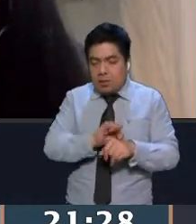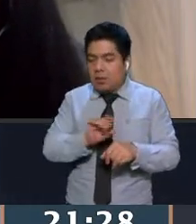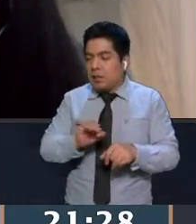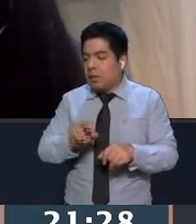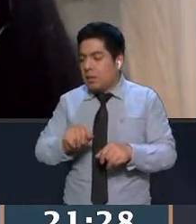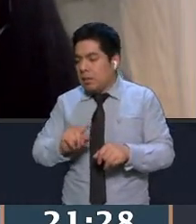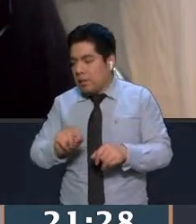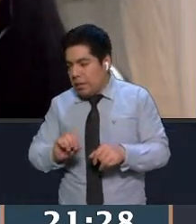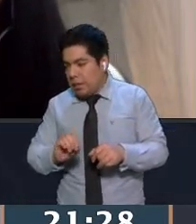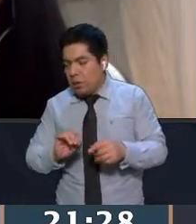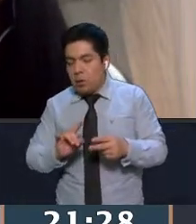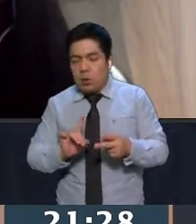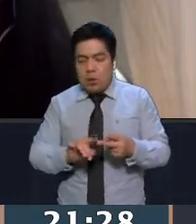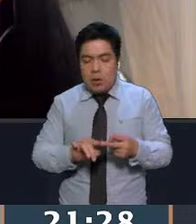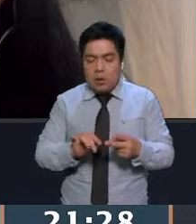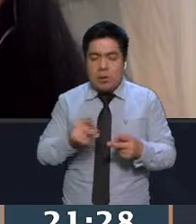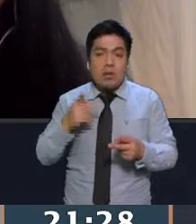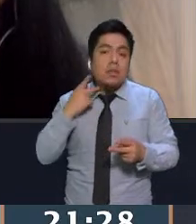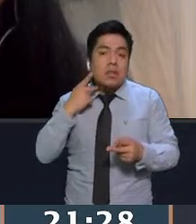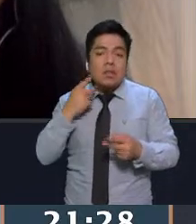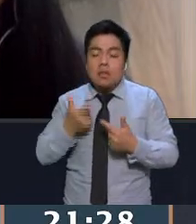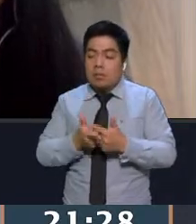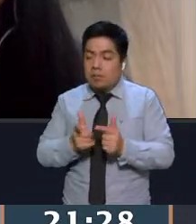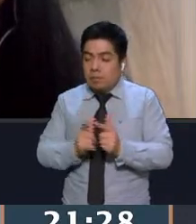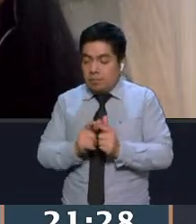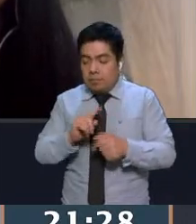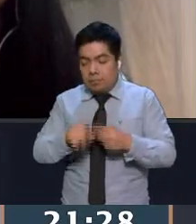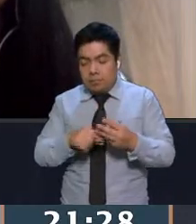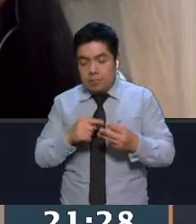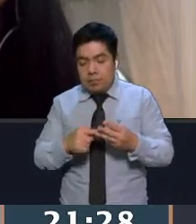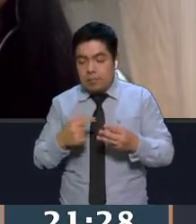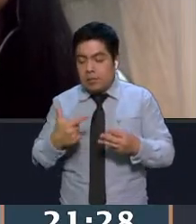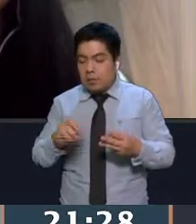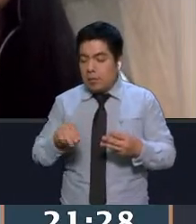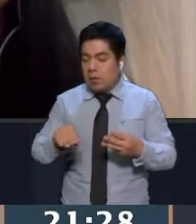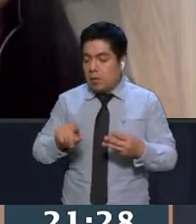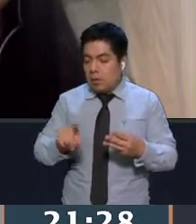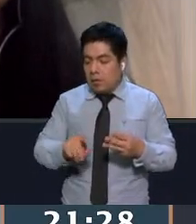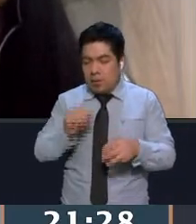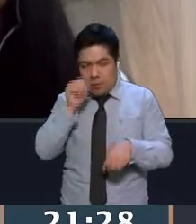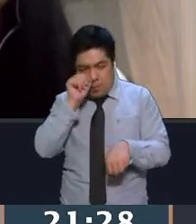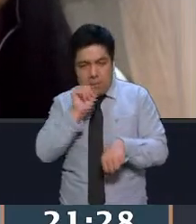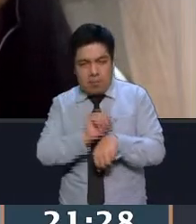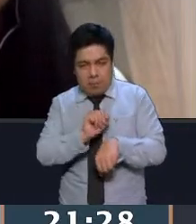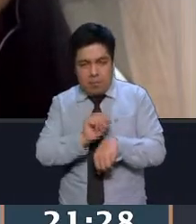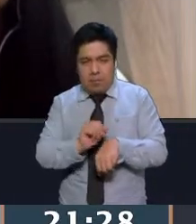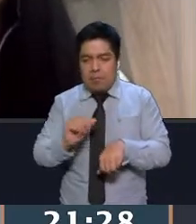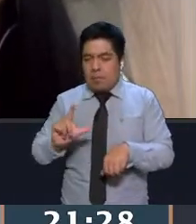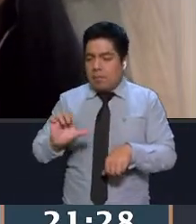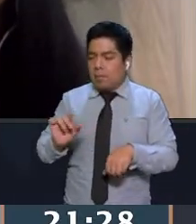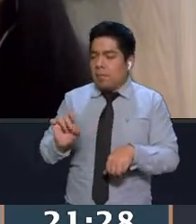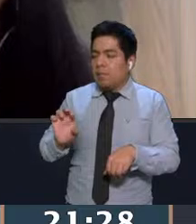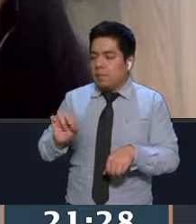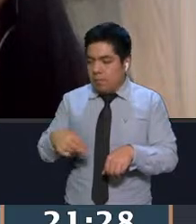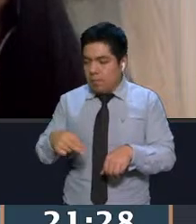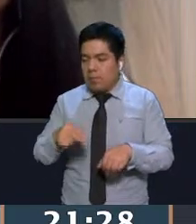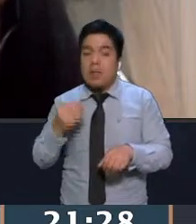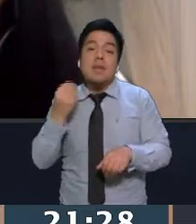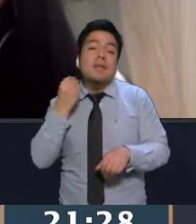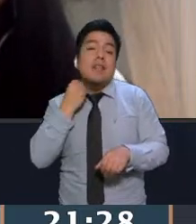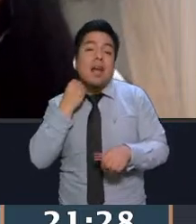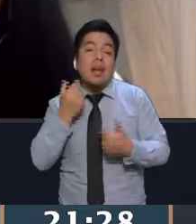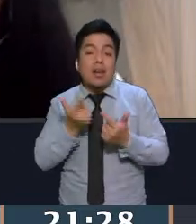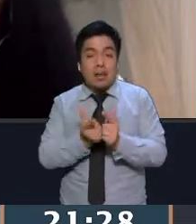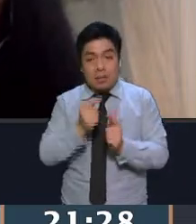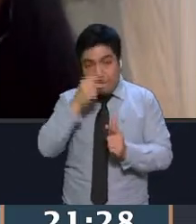Estratégico, entre estos partidos políticos, mencionaste a Gómez Montt, que fue secretario de Felipe Calderón, que también es el abogado de Grupo México,